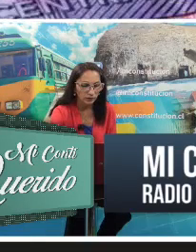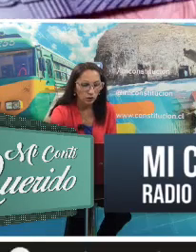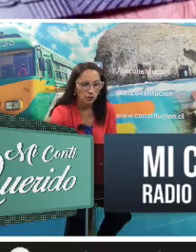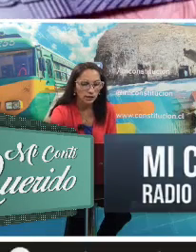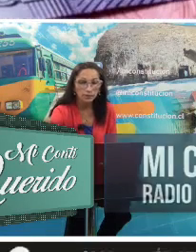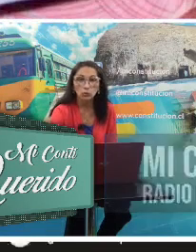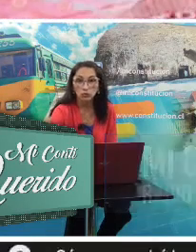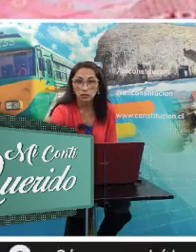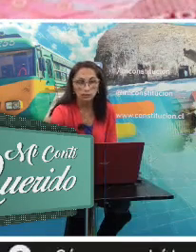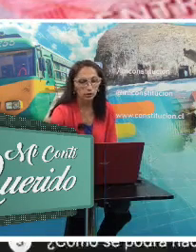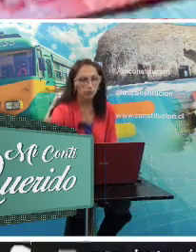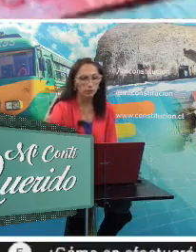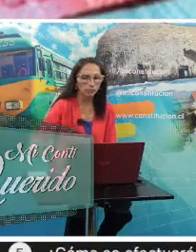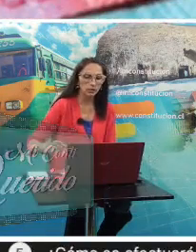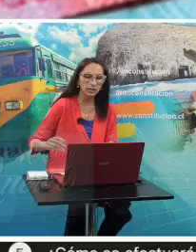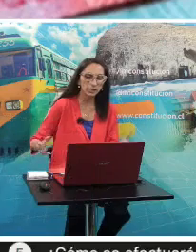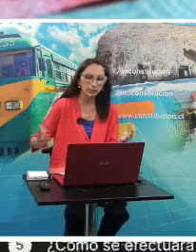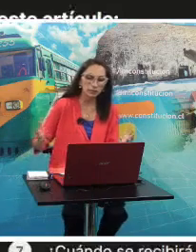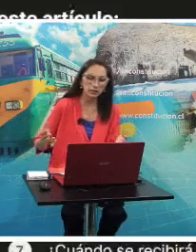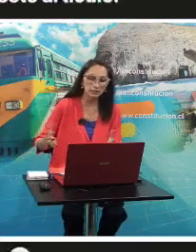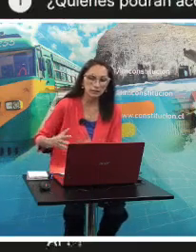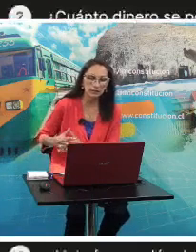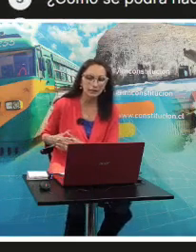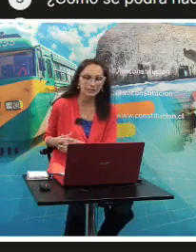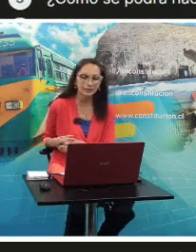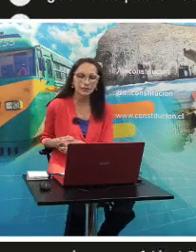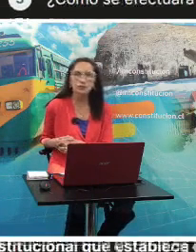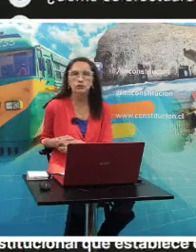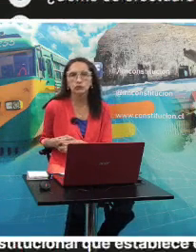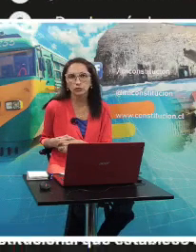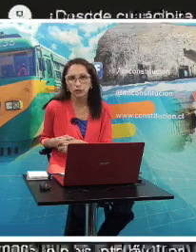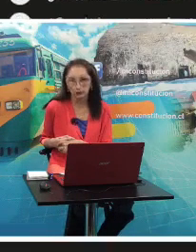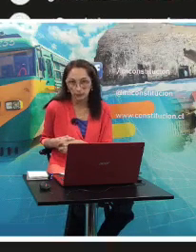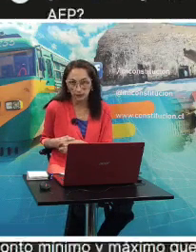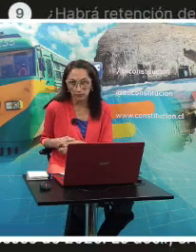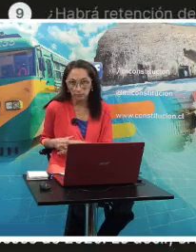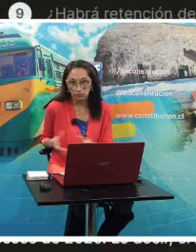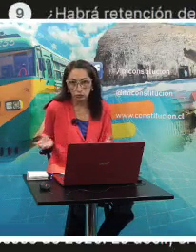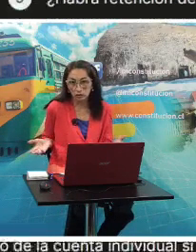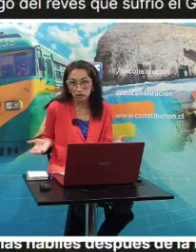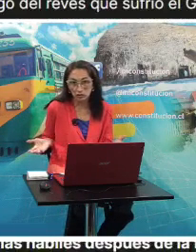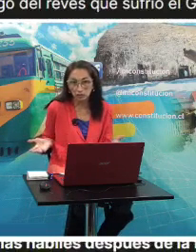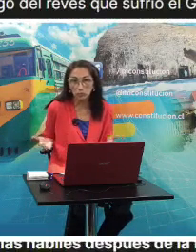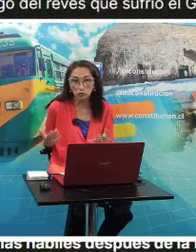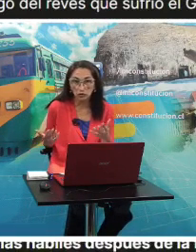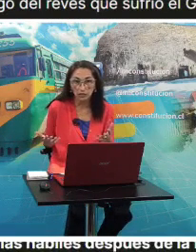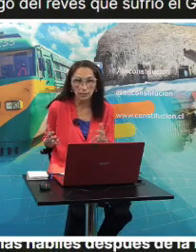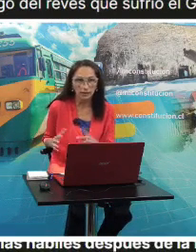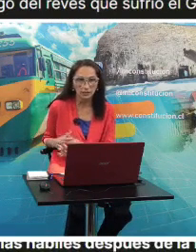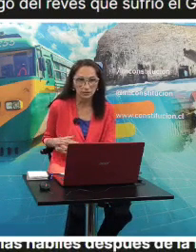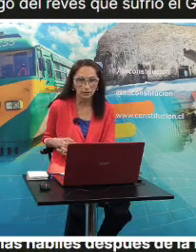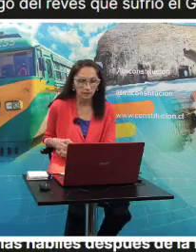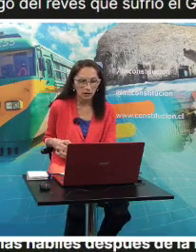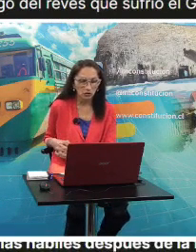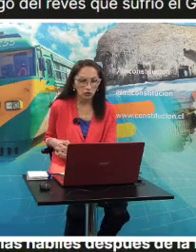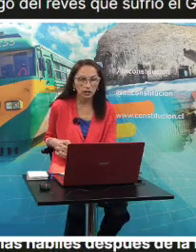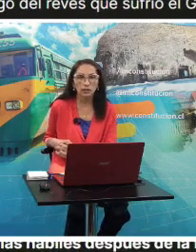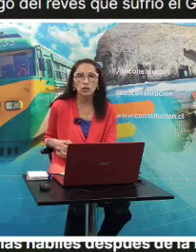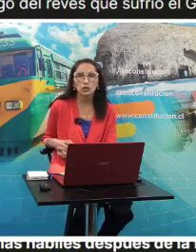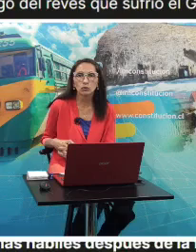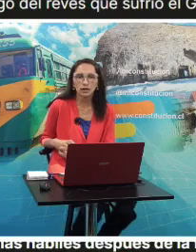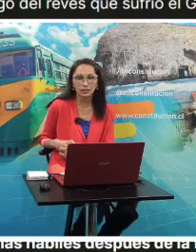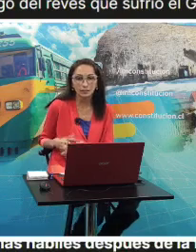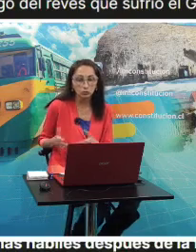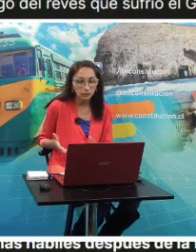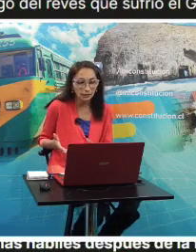saber. ¿Cómo qué preguntas? Por ejemplo, ¿quiénes pueden acceder a este tercer retiro de fondos de AFP? usted se lo está preguntando, ahí aparece. Nosotros